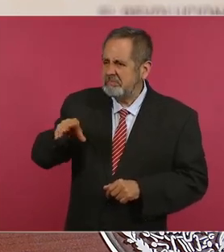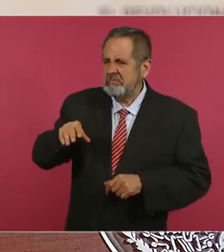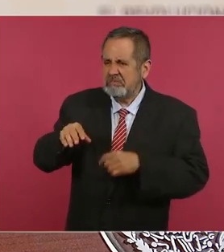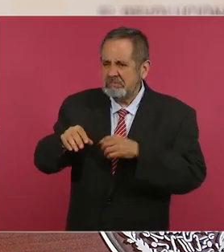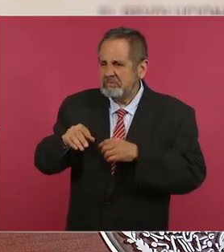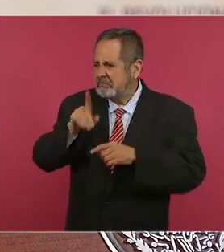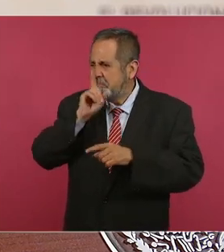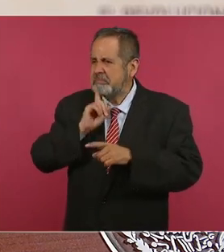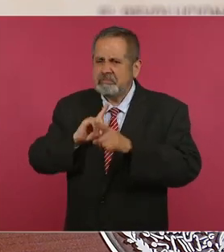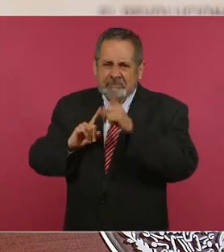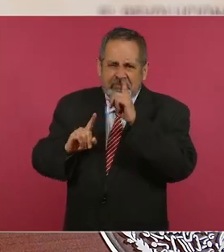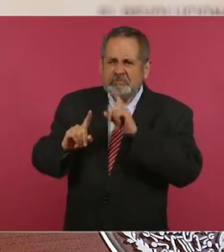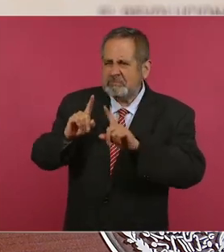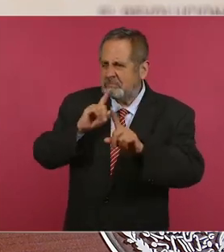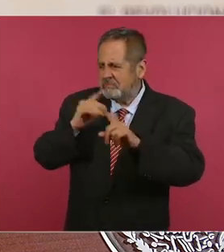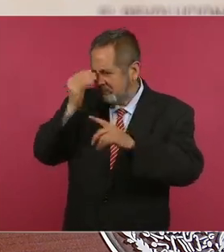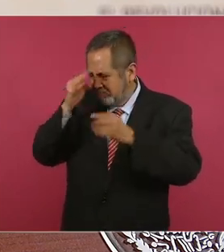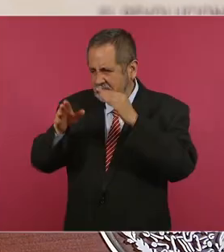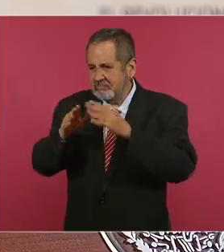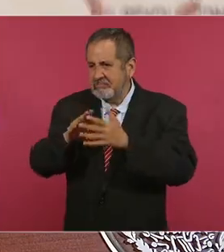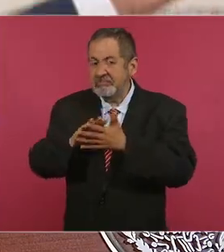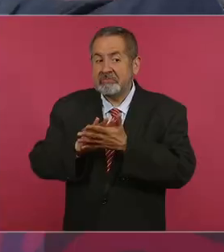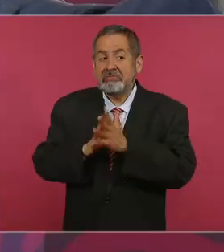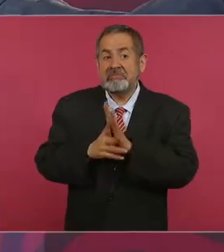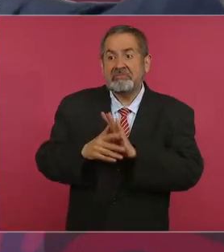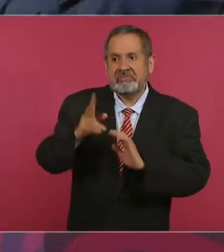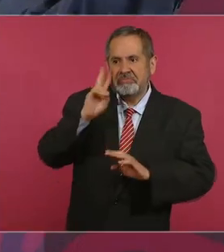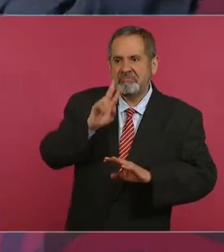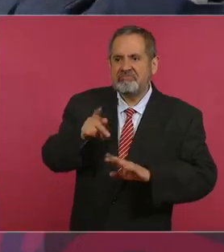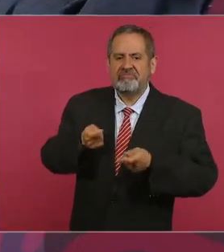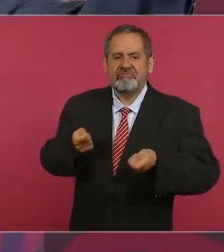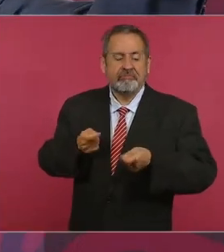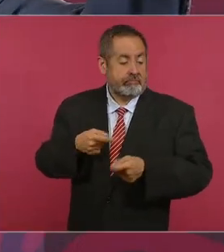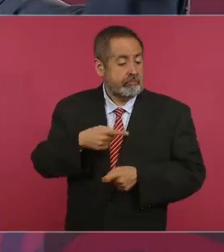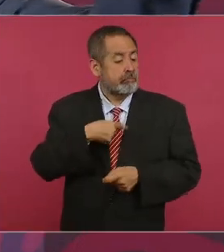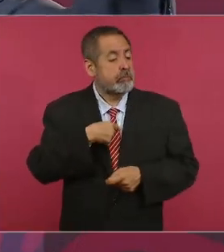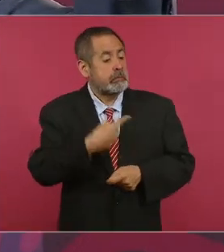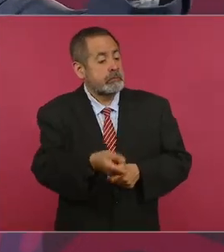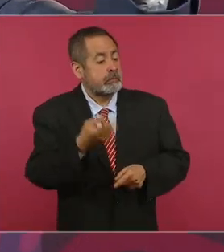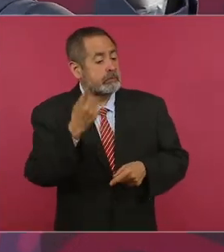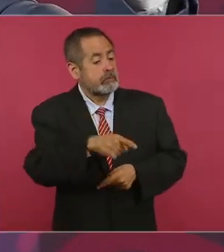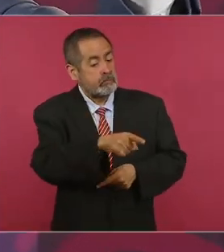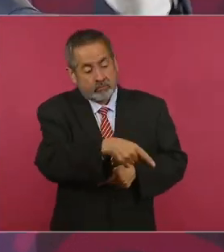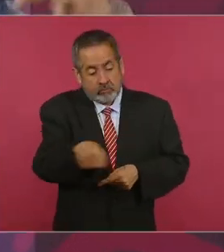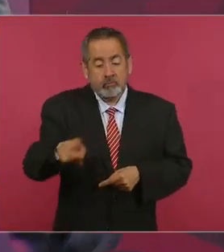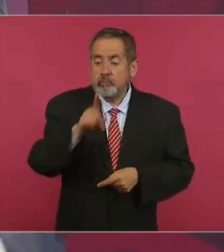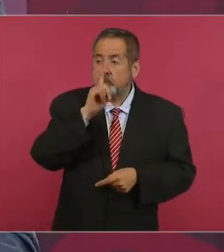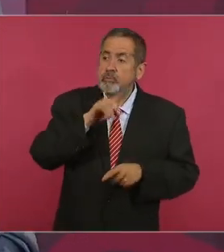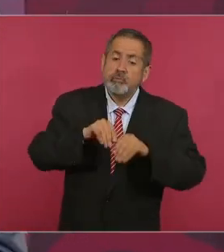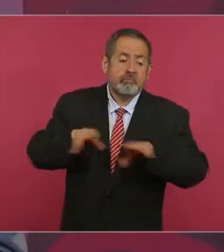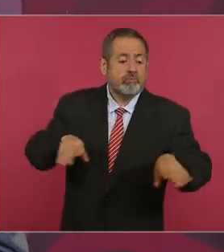veces puede convertirse en verdad, y como tienen el control de los medios,